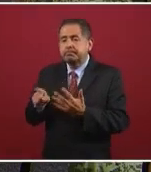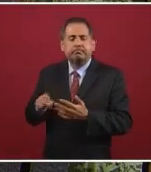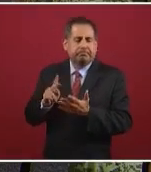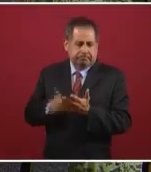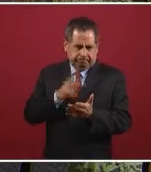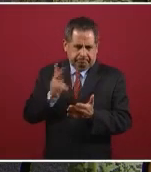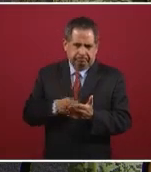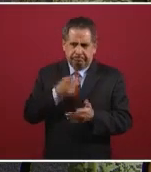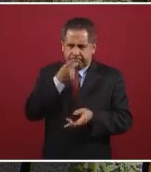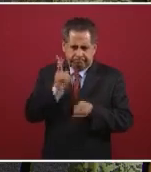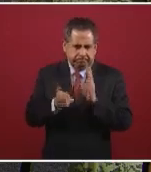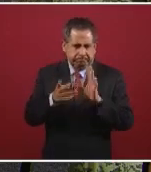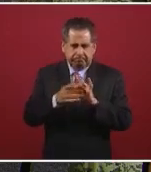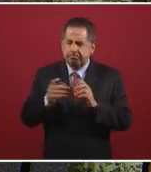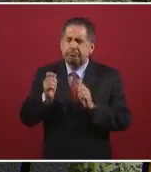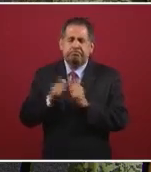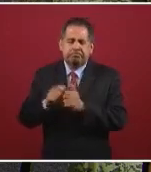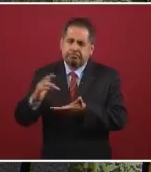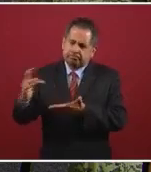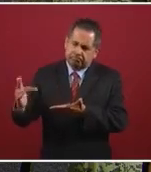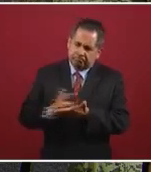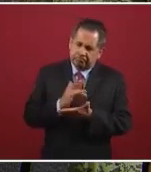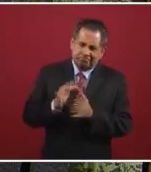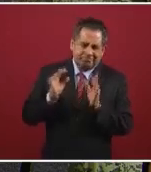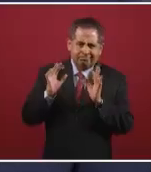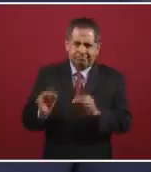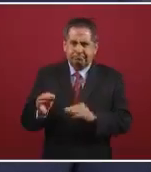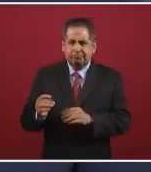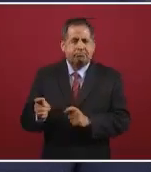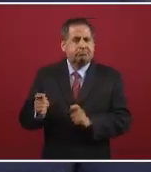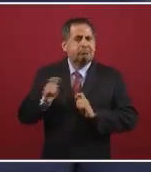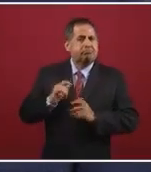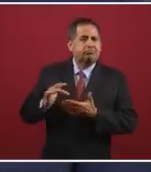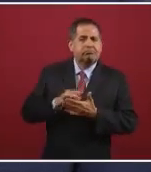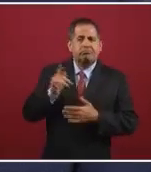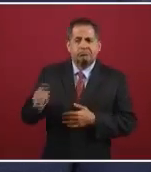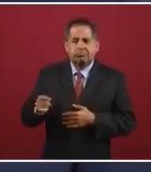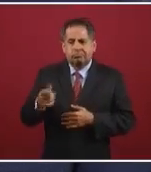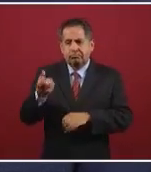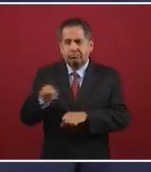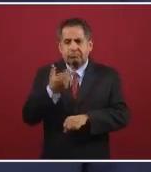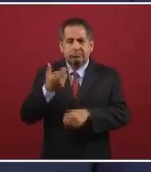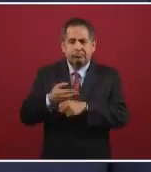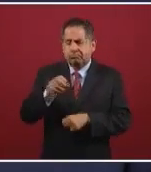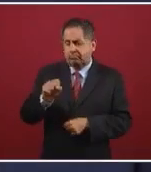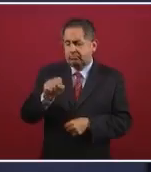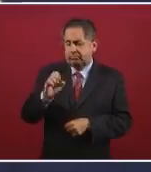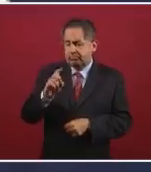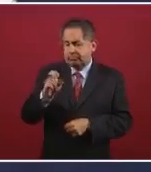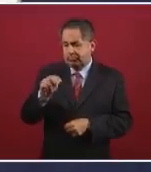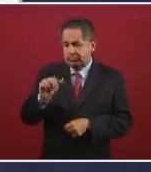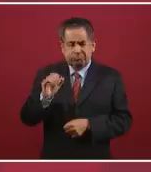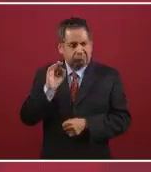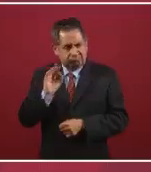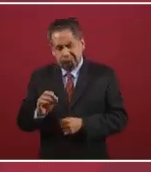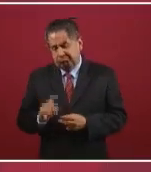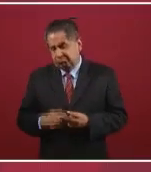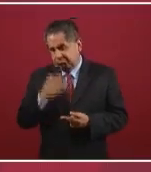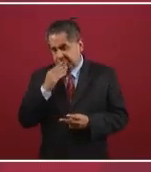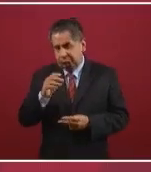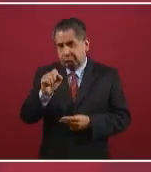constantemente estoy hablando del apoyo que recibo de la Secretaría de la Defensa, de la Secretaría